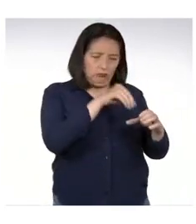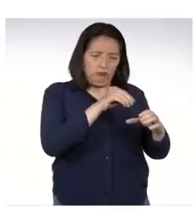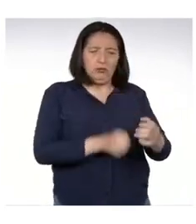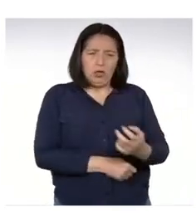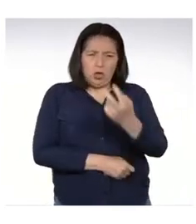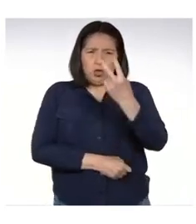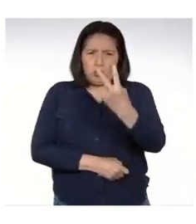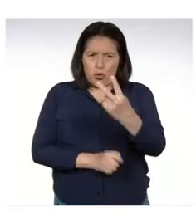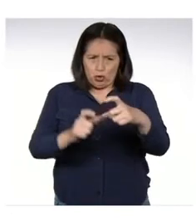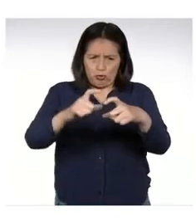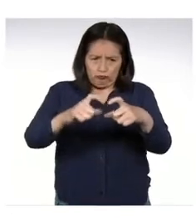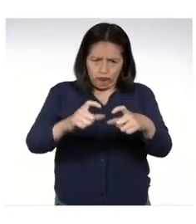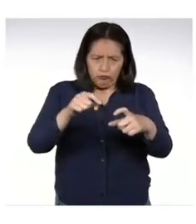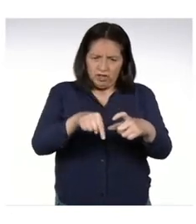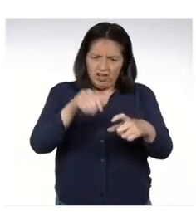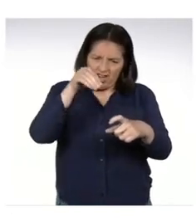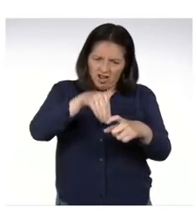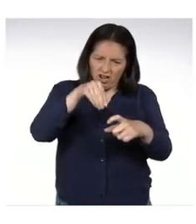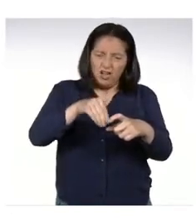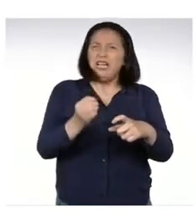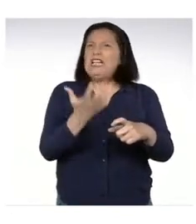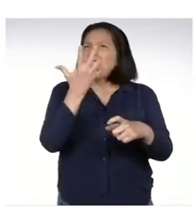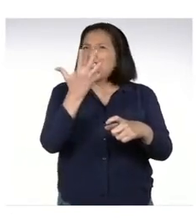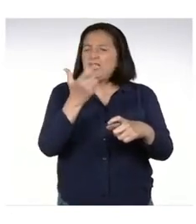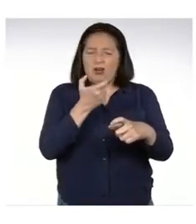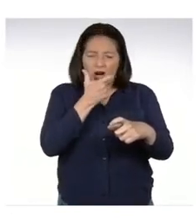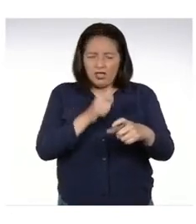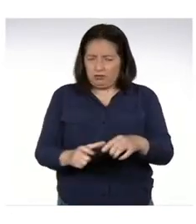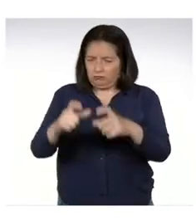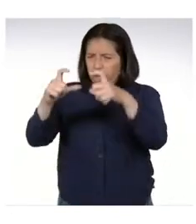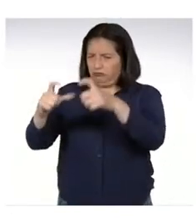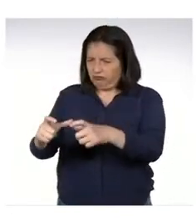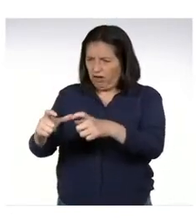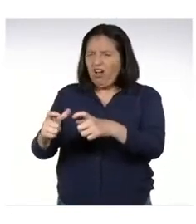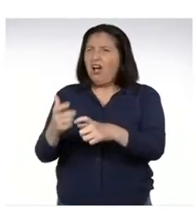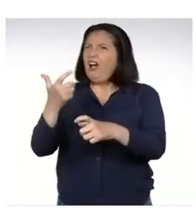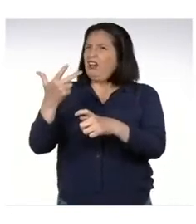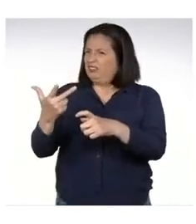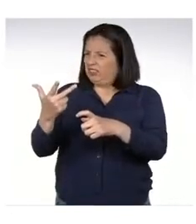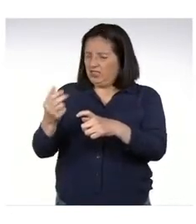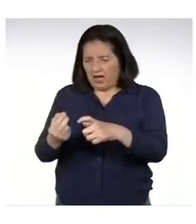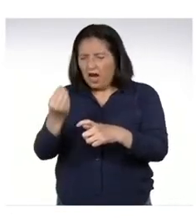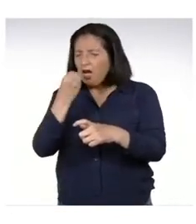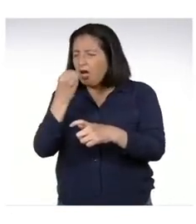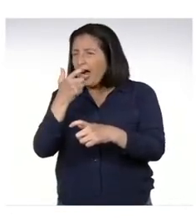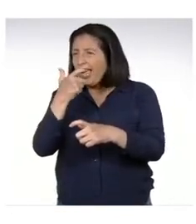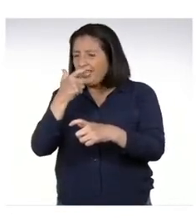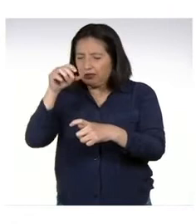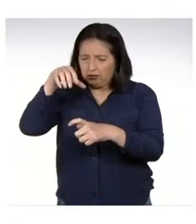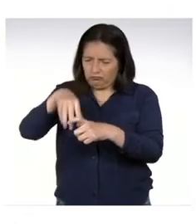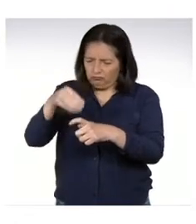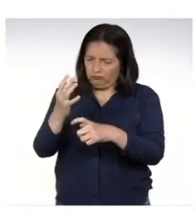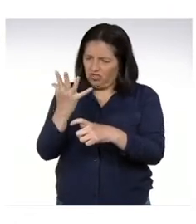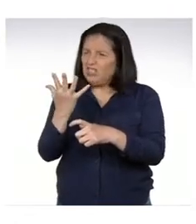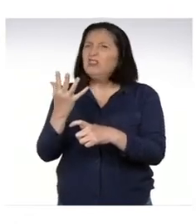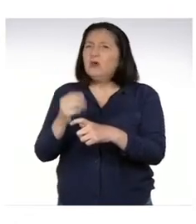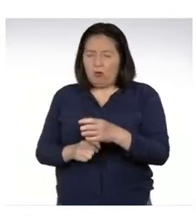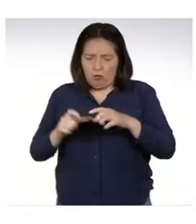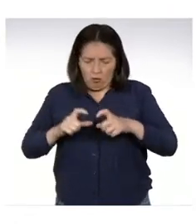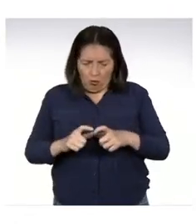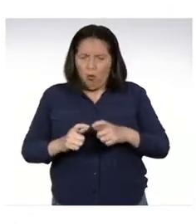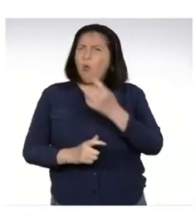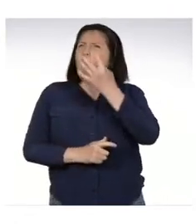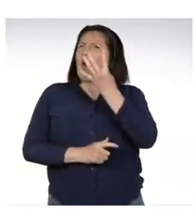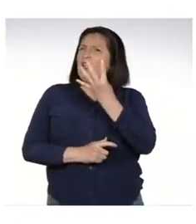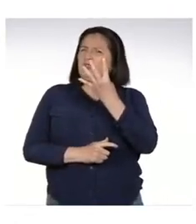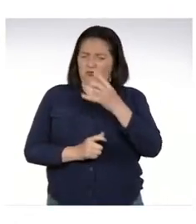2 paquetes de 5 galletas. 3 paquetes de 5 galletas. 4 paquetes de 5